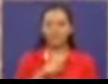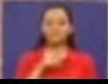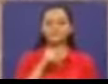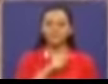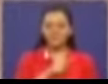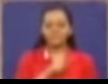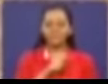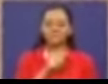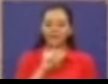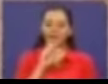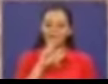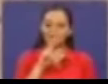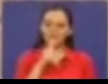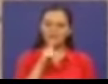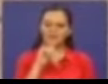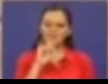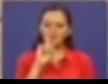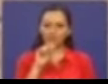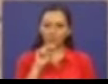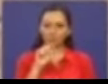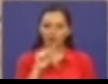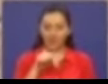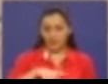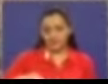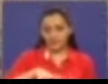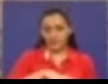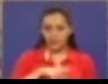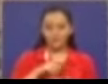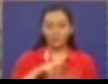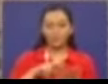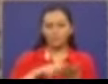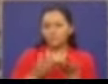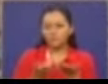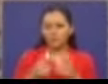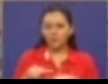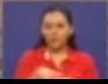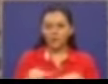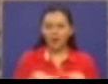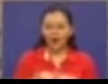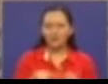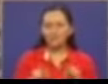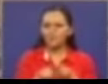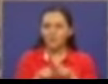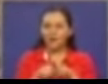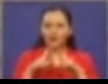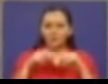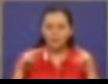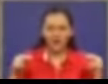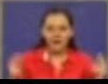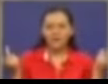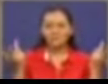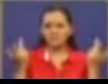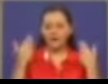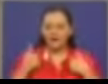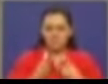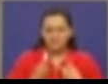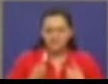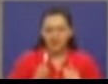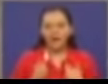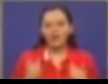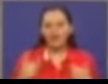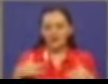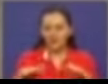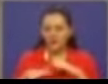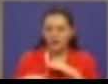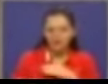zonas innumerables encantos. Aquí se respira naturaleza, son reconocidos sus paisajes, sus cascadas, cavernas y ríos